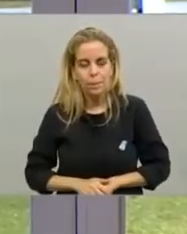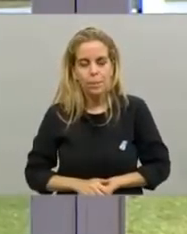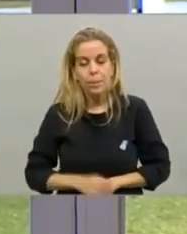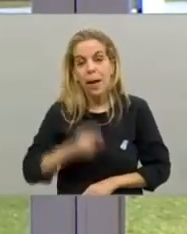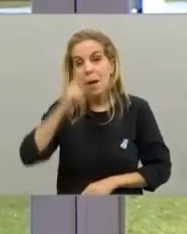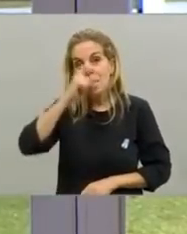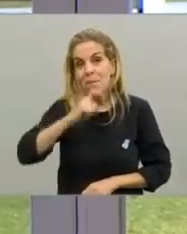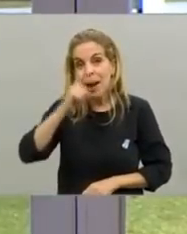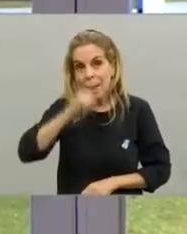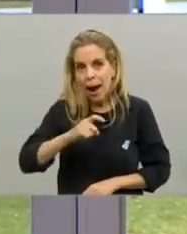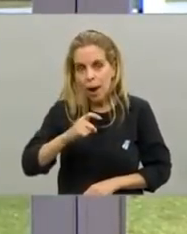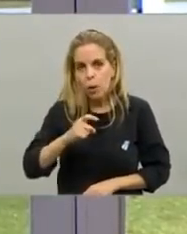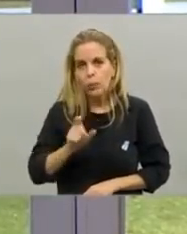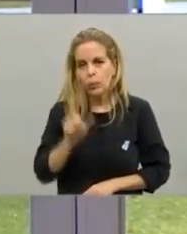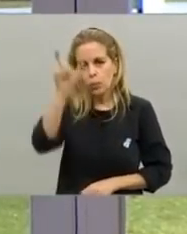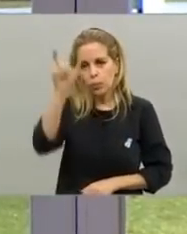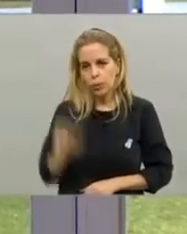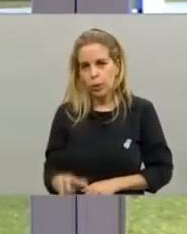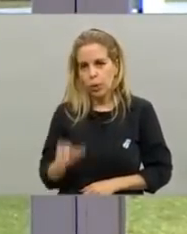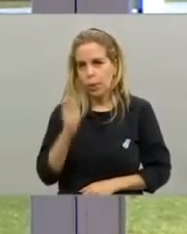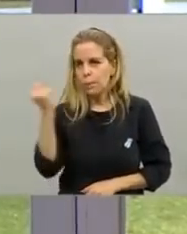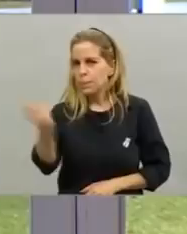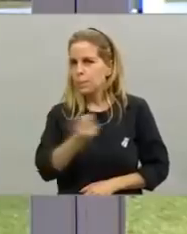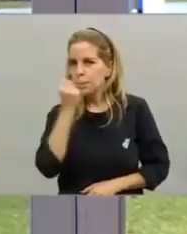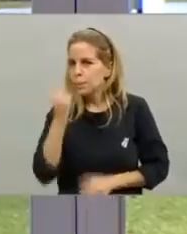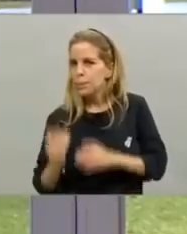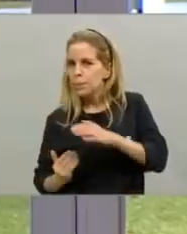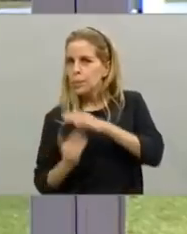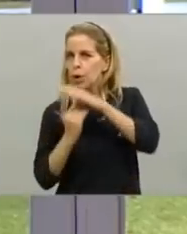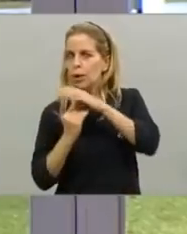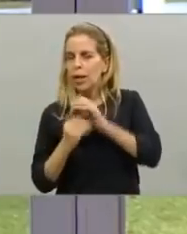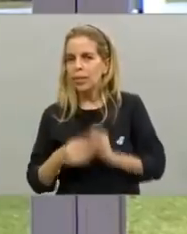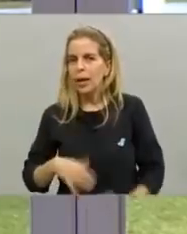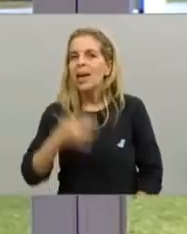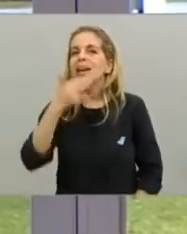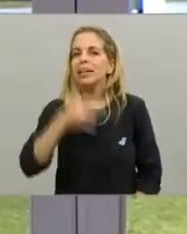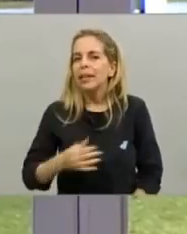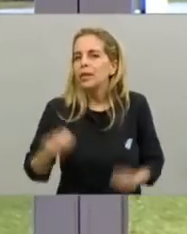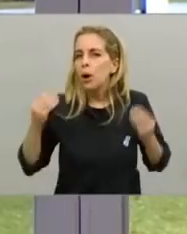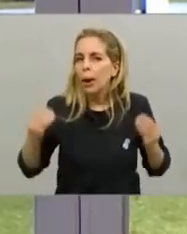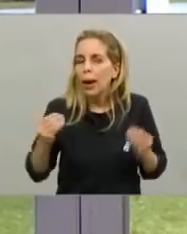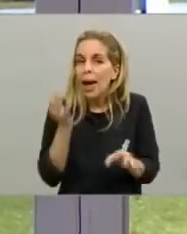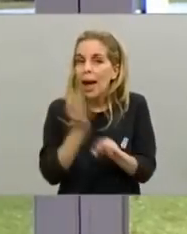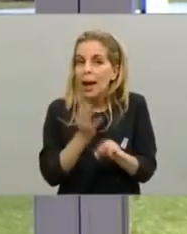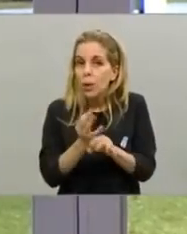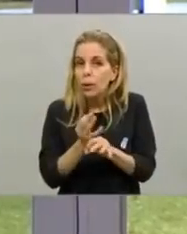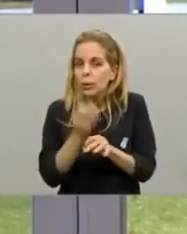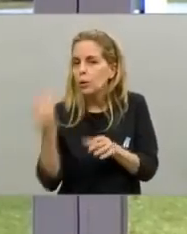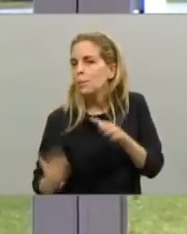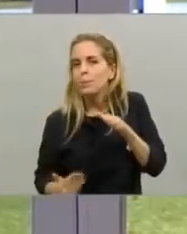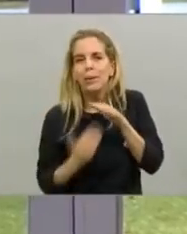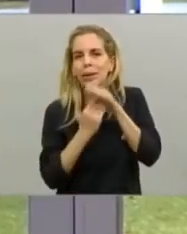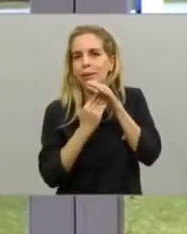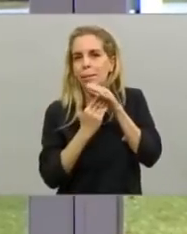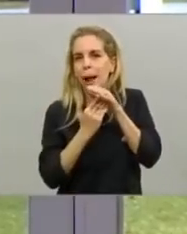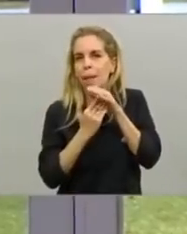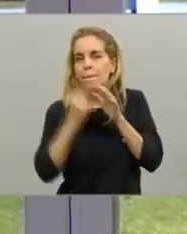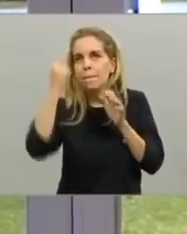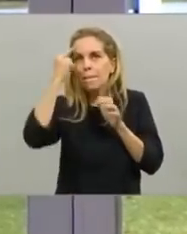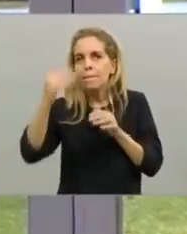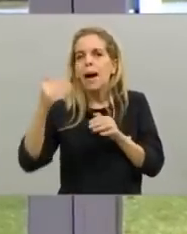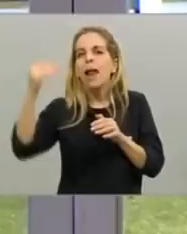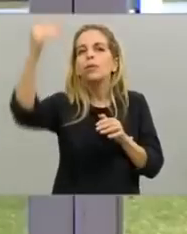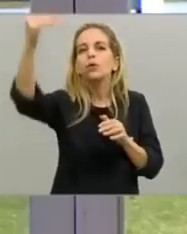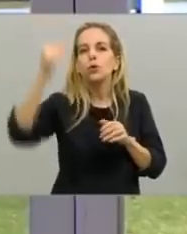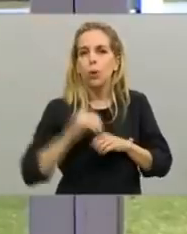Belgrano fue un hombre enorme que entendió que en la educación estaba el futuro, que entendió